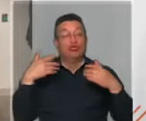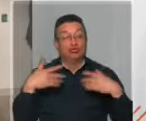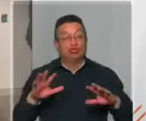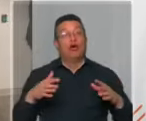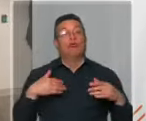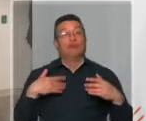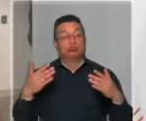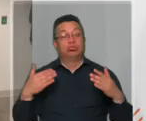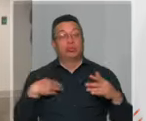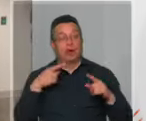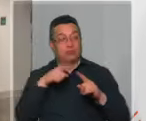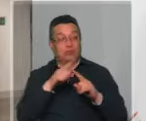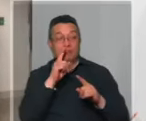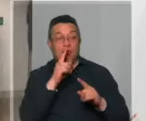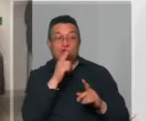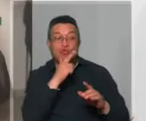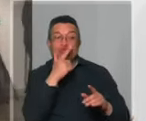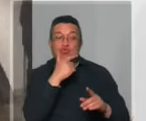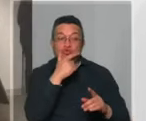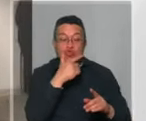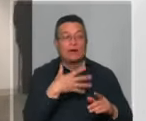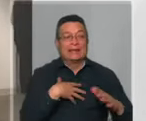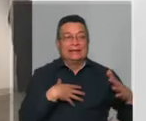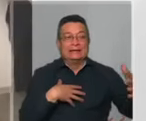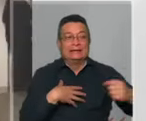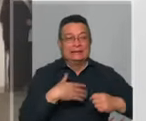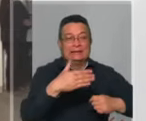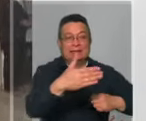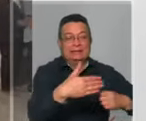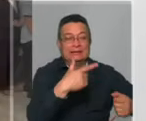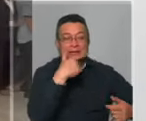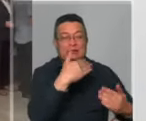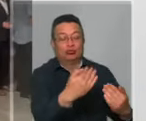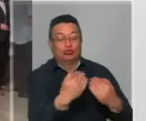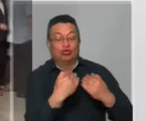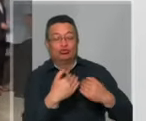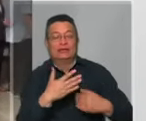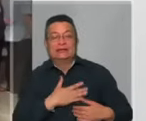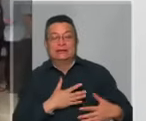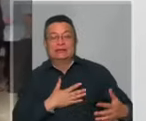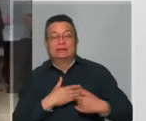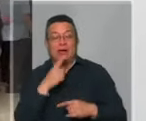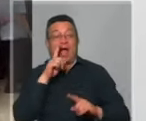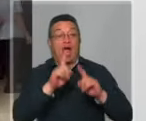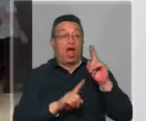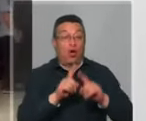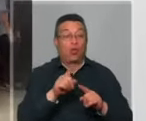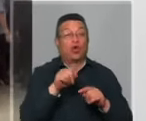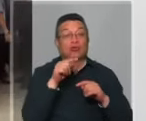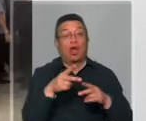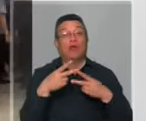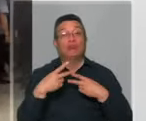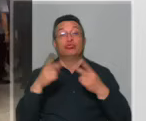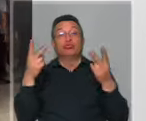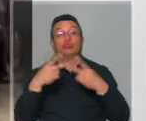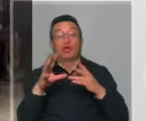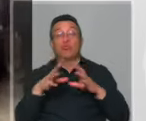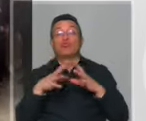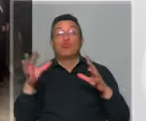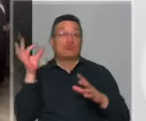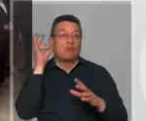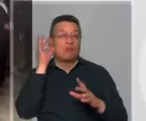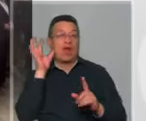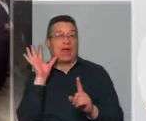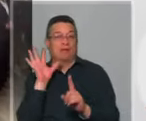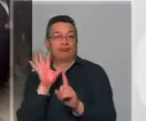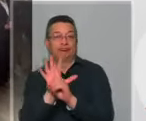a la casta de los indecisos o los independientes que todavía no tenían definido su voto. En los meetings se le puede ver con muchas mujeres detrás,